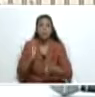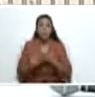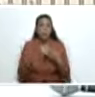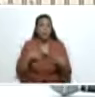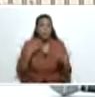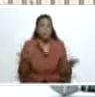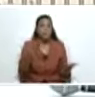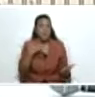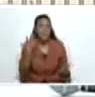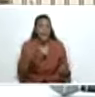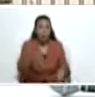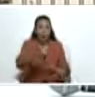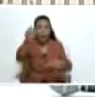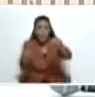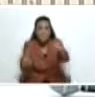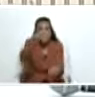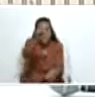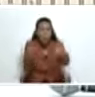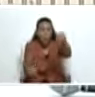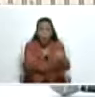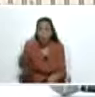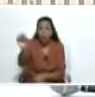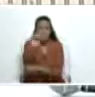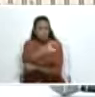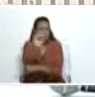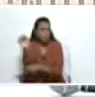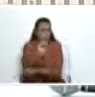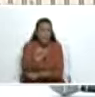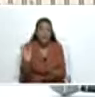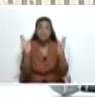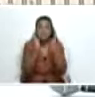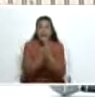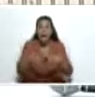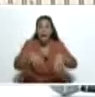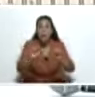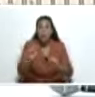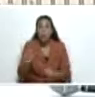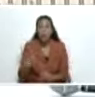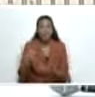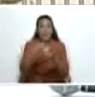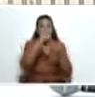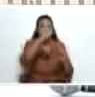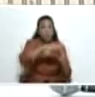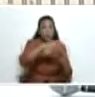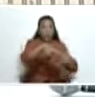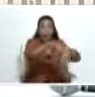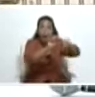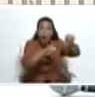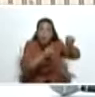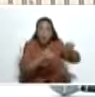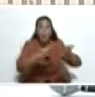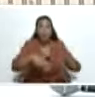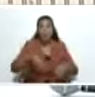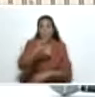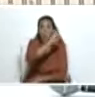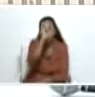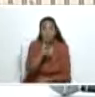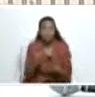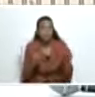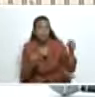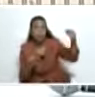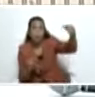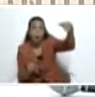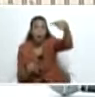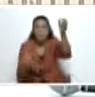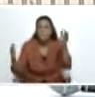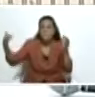Pretendían con camiones invadir por allí, tomar San Antonio, tomar San Cristóbal, invadirnos por el Zulia, invadirnos con